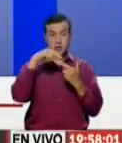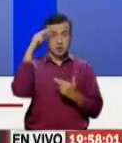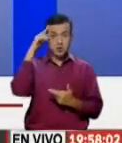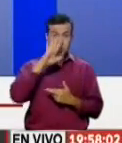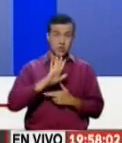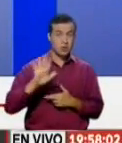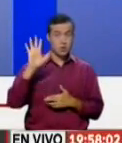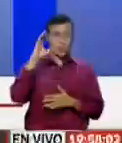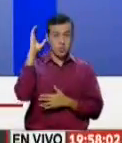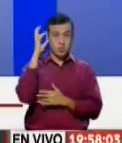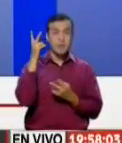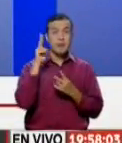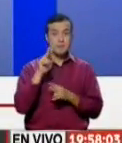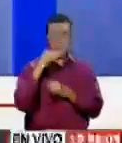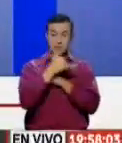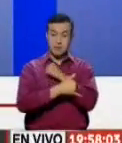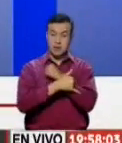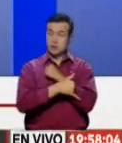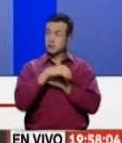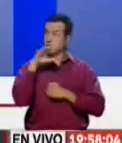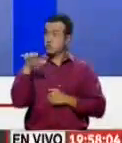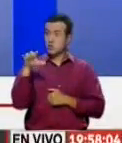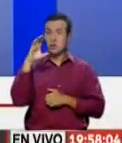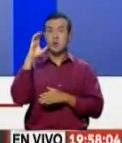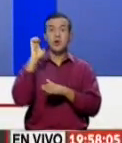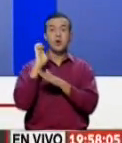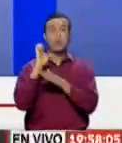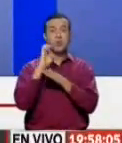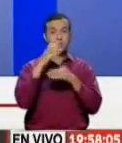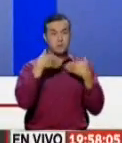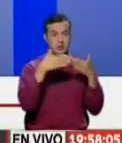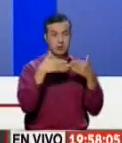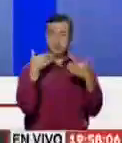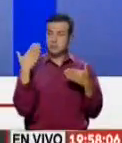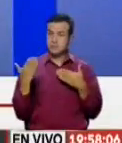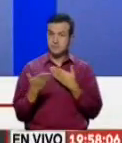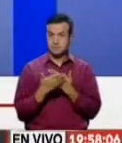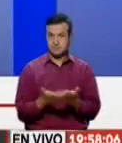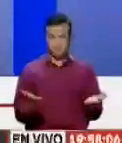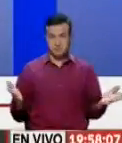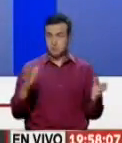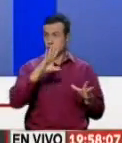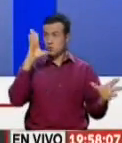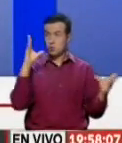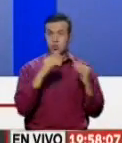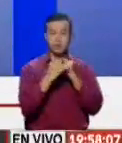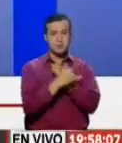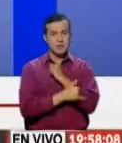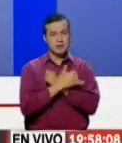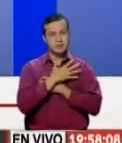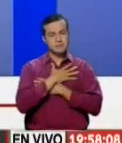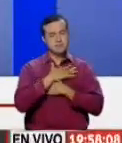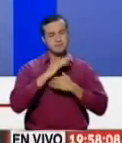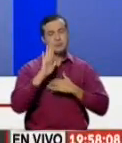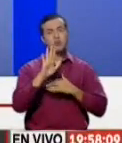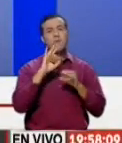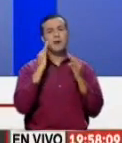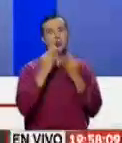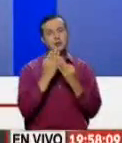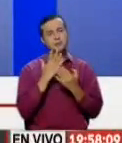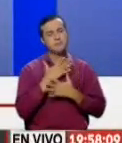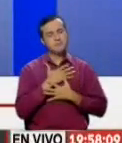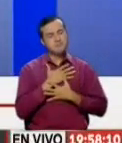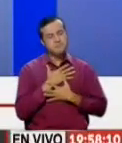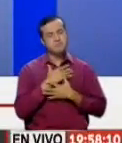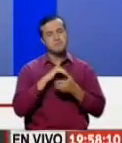regiones, incluso de países vecinos como Ecuador y Panamá. Todo el país acompaña a sus familias, a